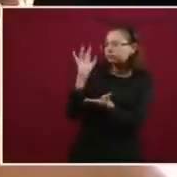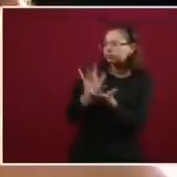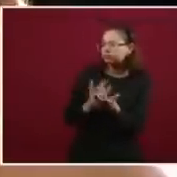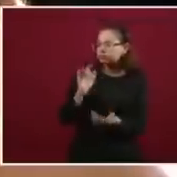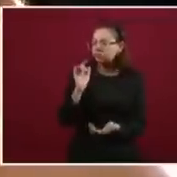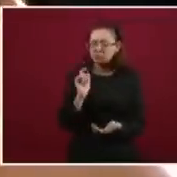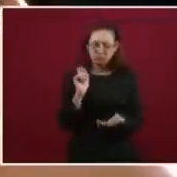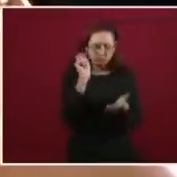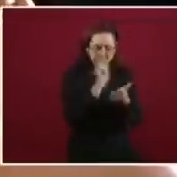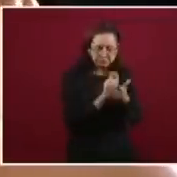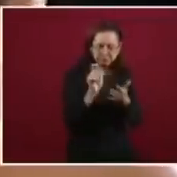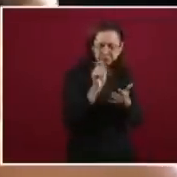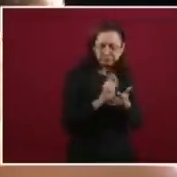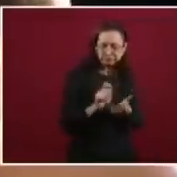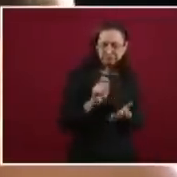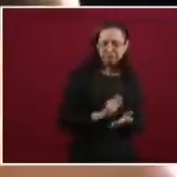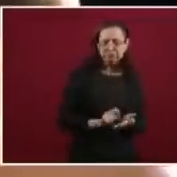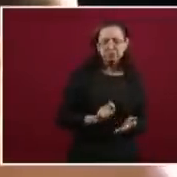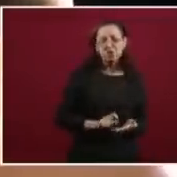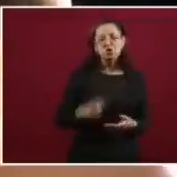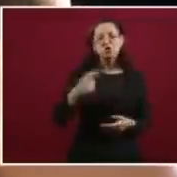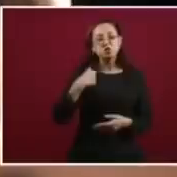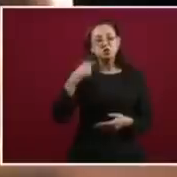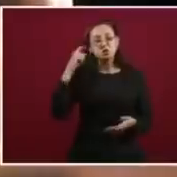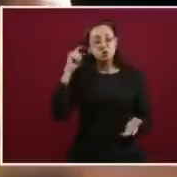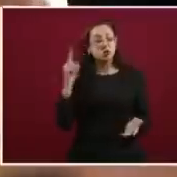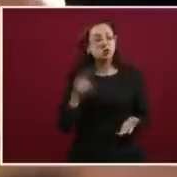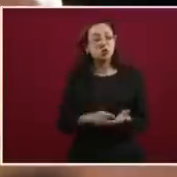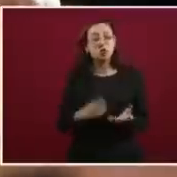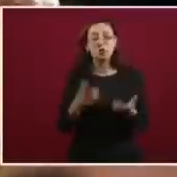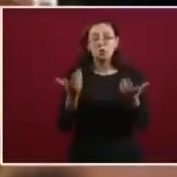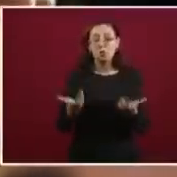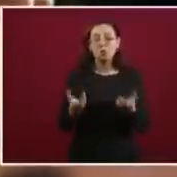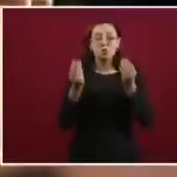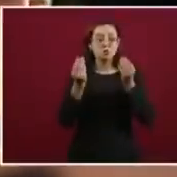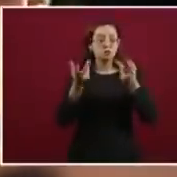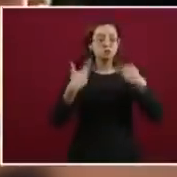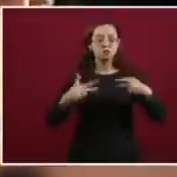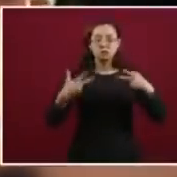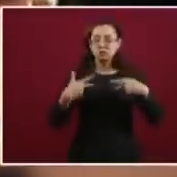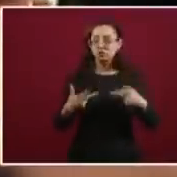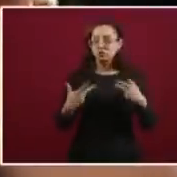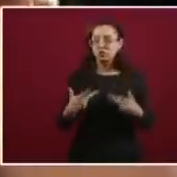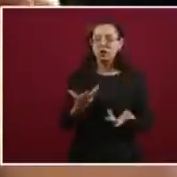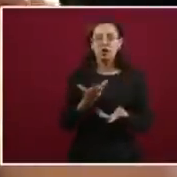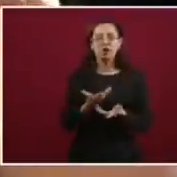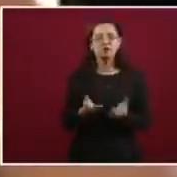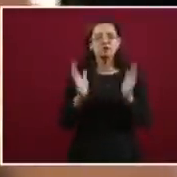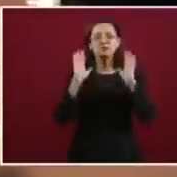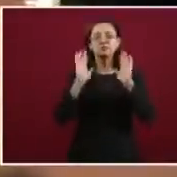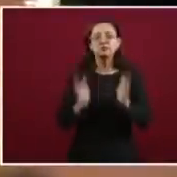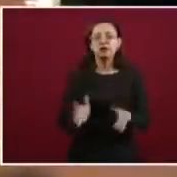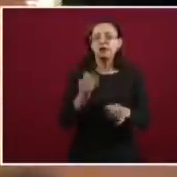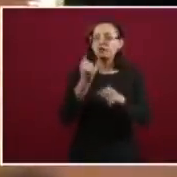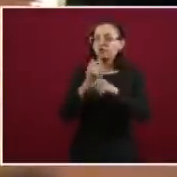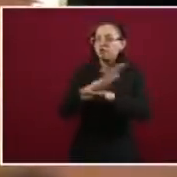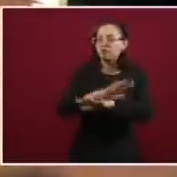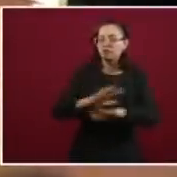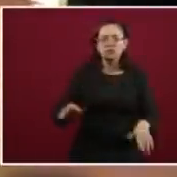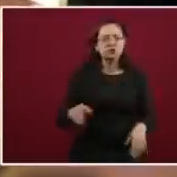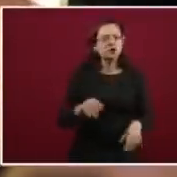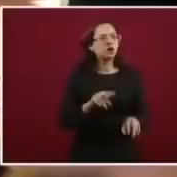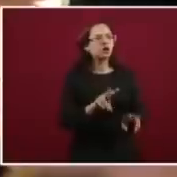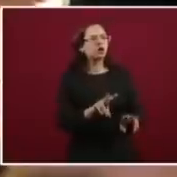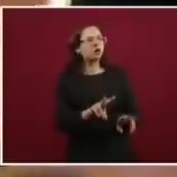y creo que a muchas personas están tomando posición gracias a la información que se da aquí y como